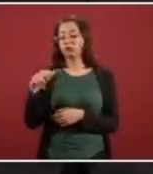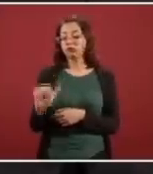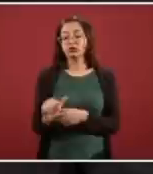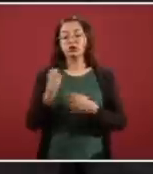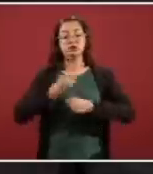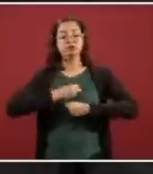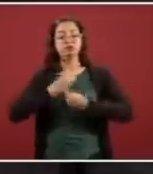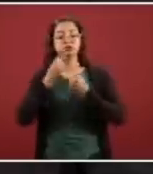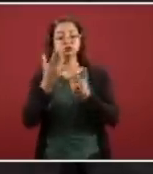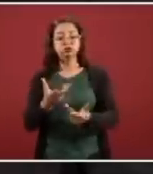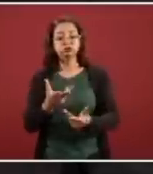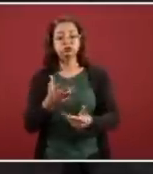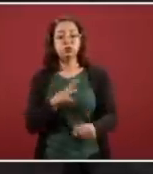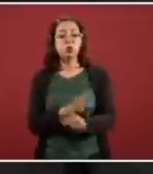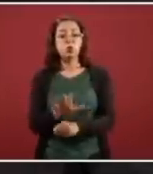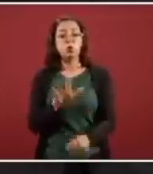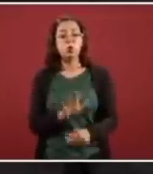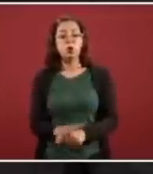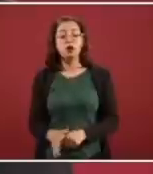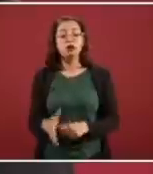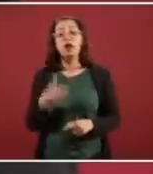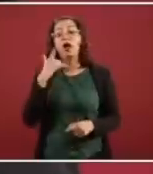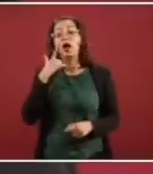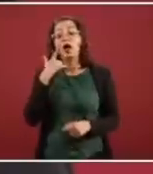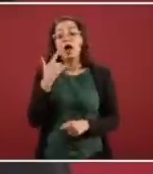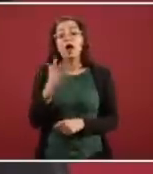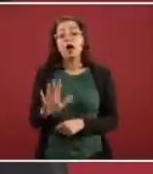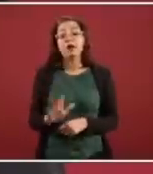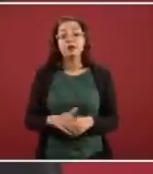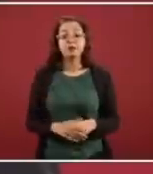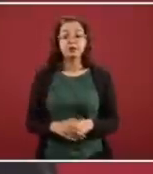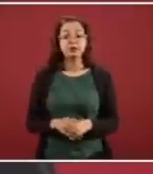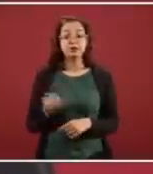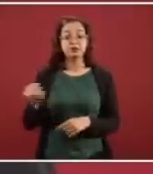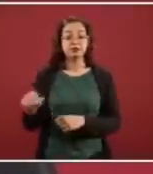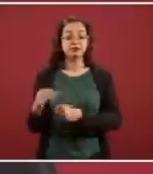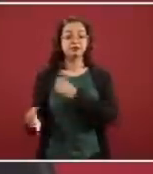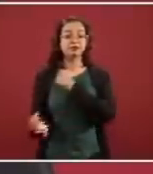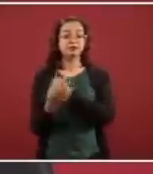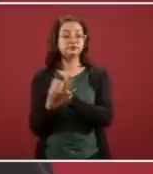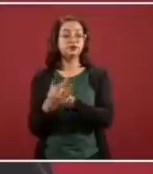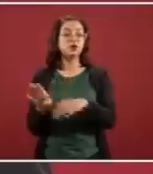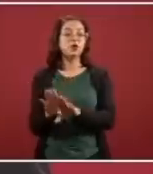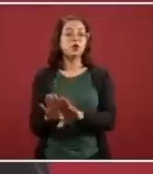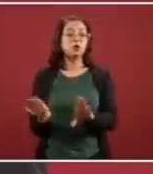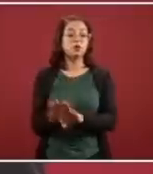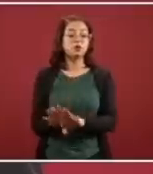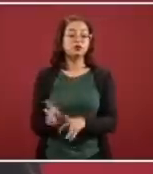¿Cómo se va a defender?